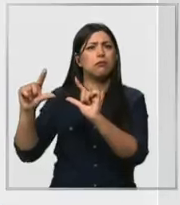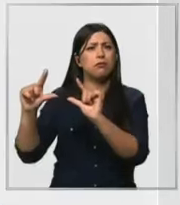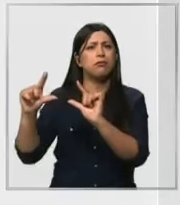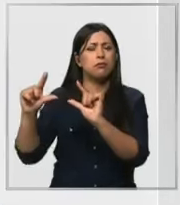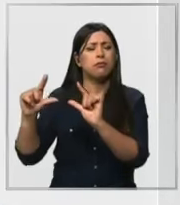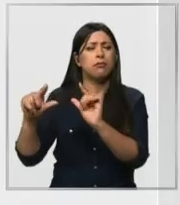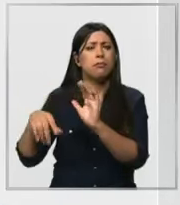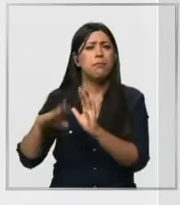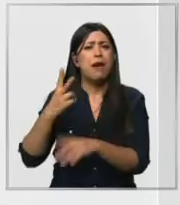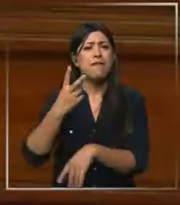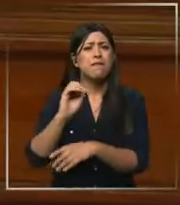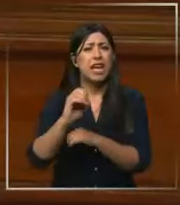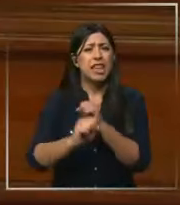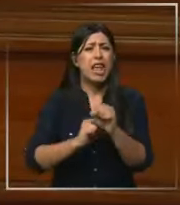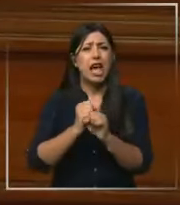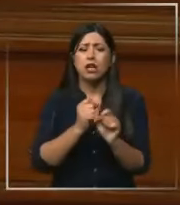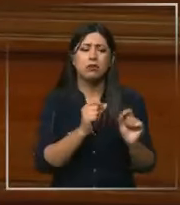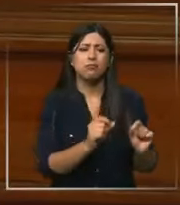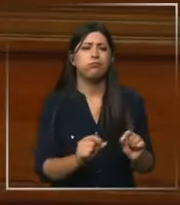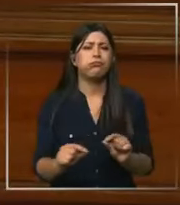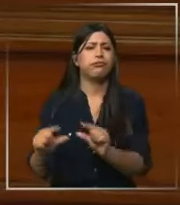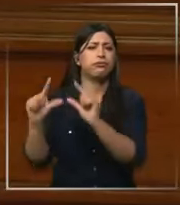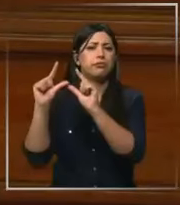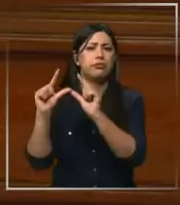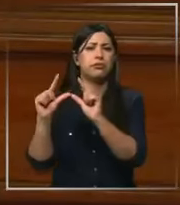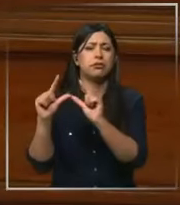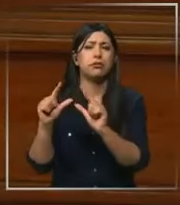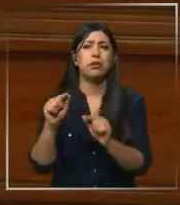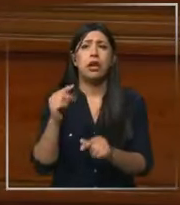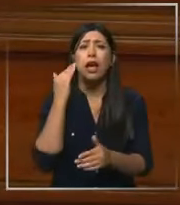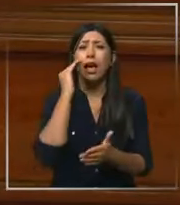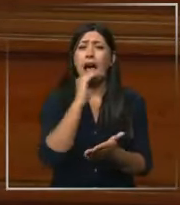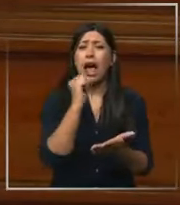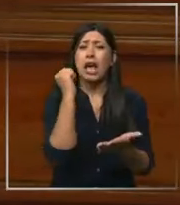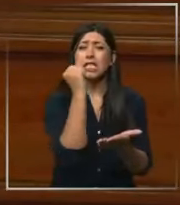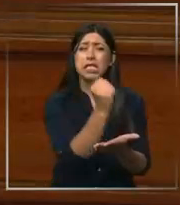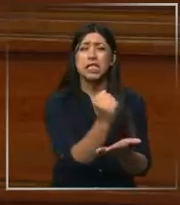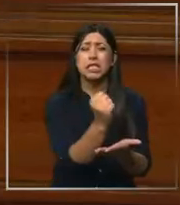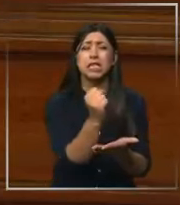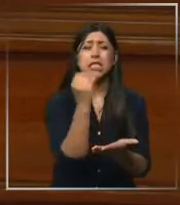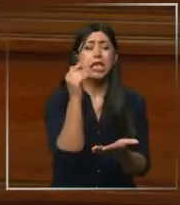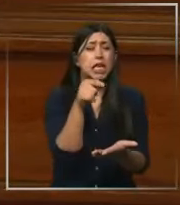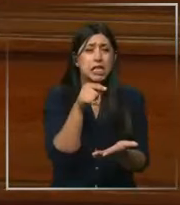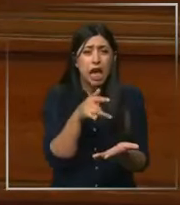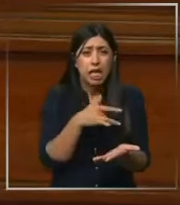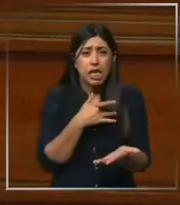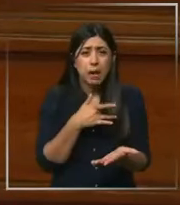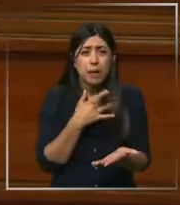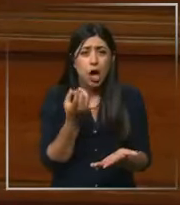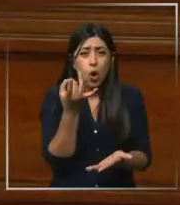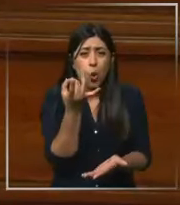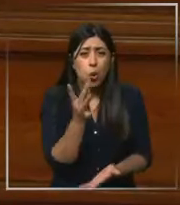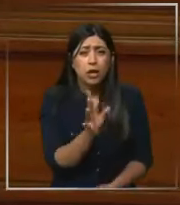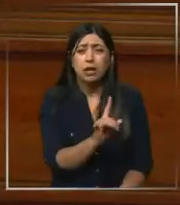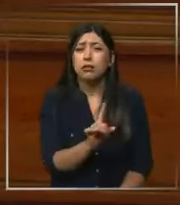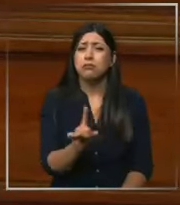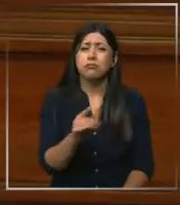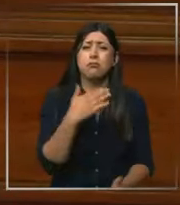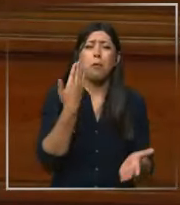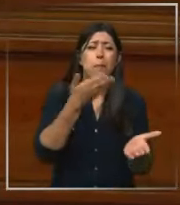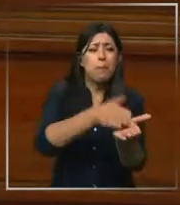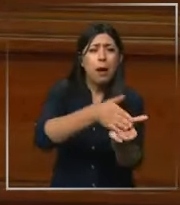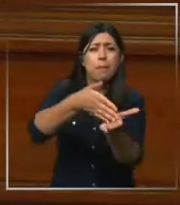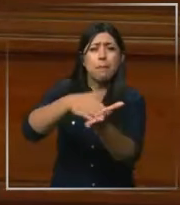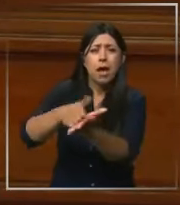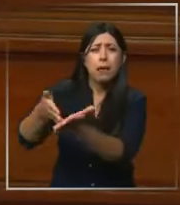más de 20 años. El asesinato de una niñita, que lamentablemente no es la única, porque han fallecido varios en este